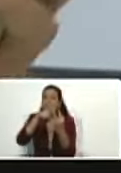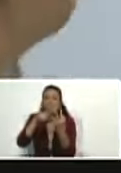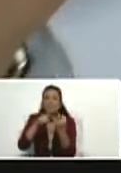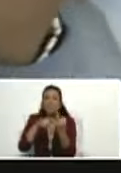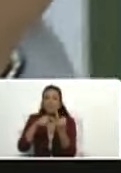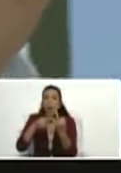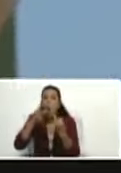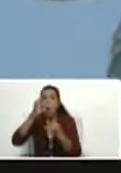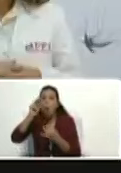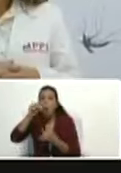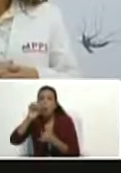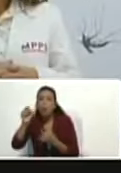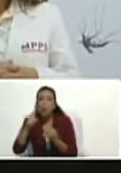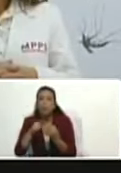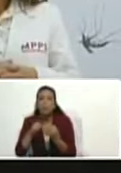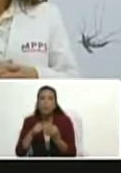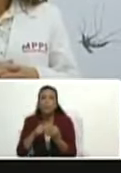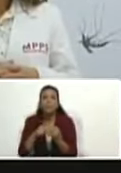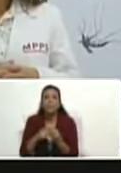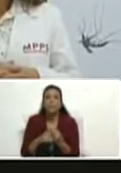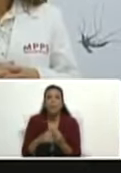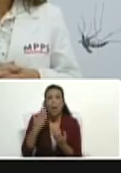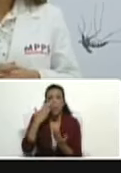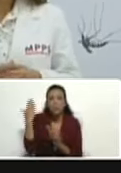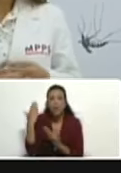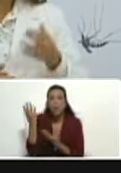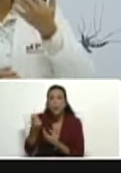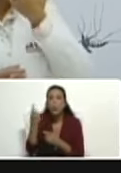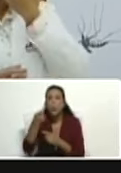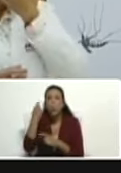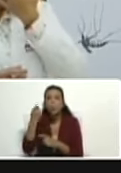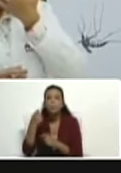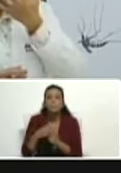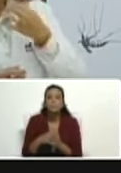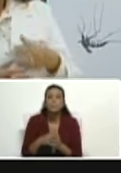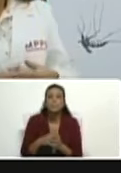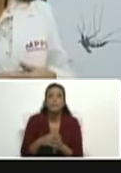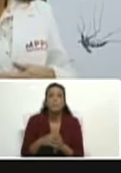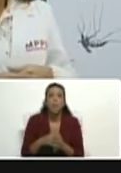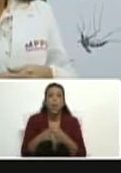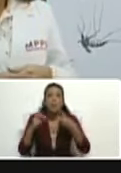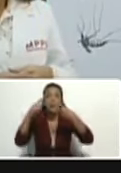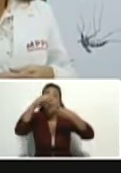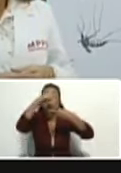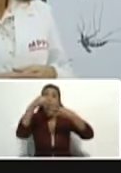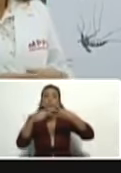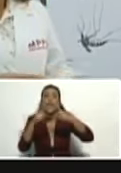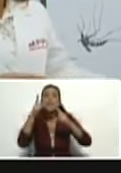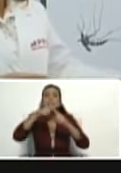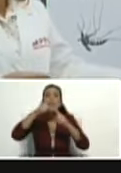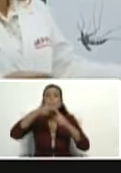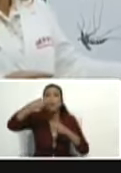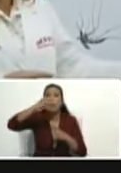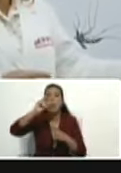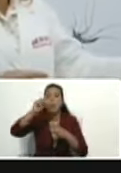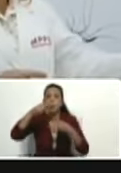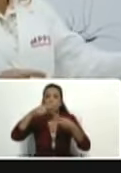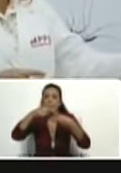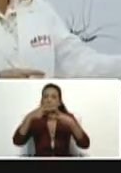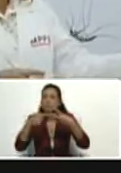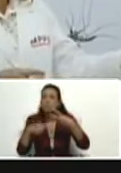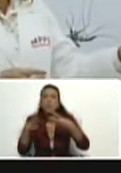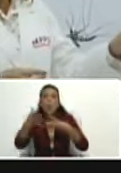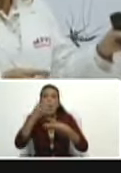los hongos Metarrhizium rileyi, Metarrhizium anisoplia y Bauberia bassiana. Por